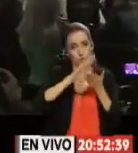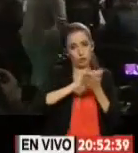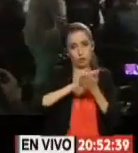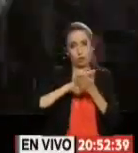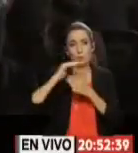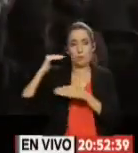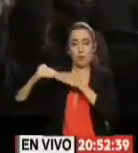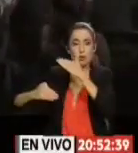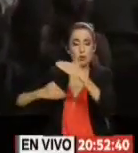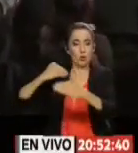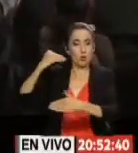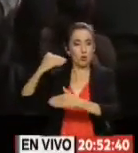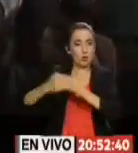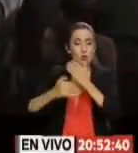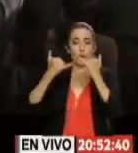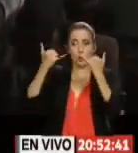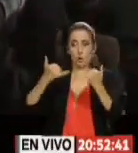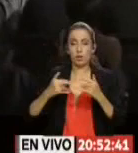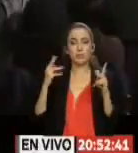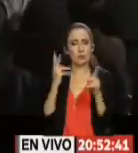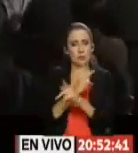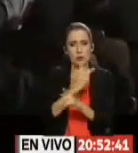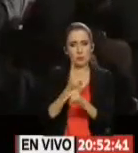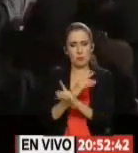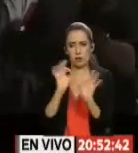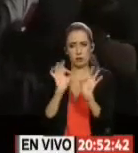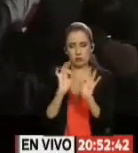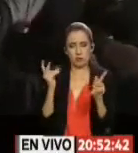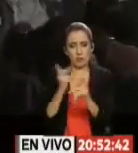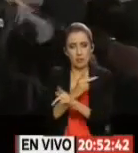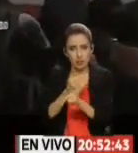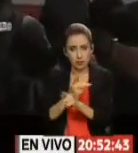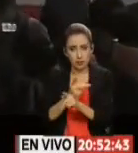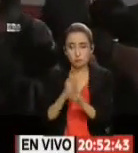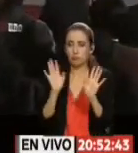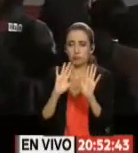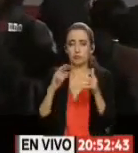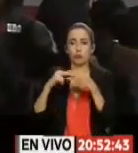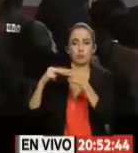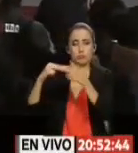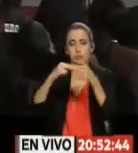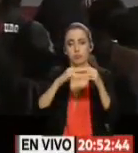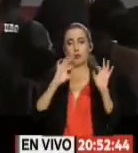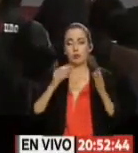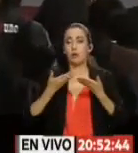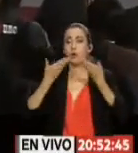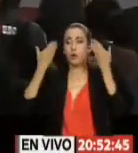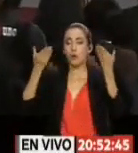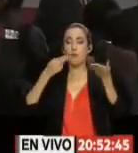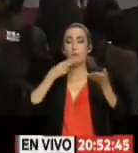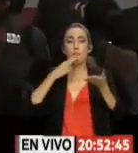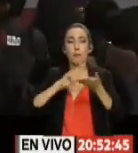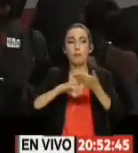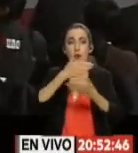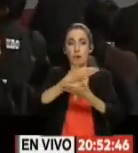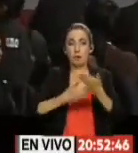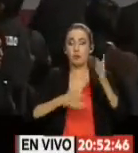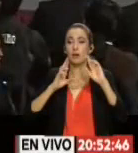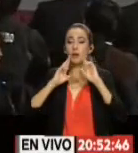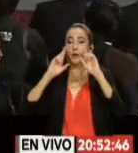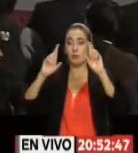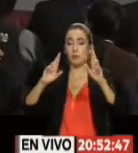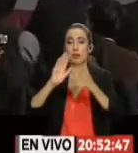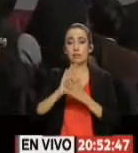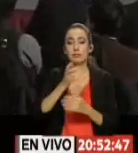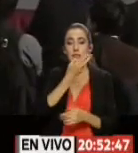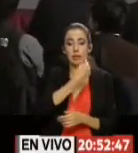la conquista, no pone en riesgo la relación entre ambas naciones. La solicitud fue enviada por carta y en respuesta, el gobierno